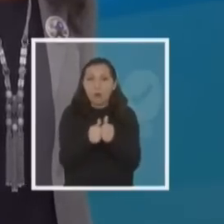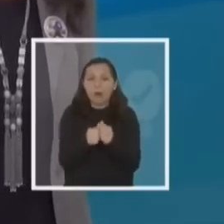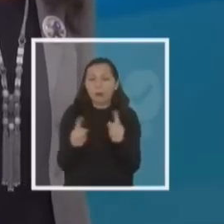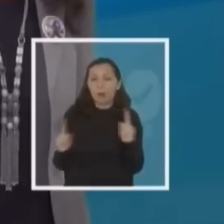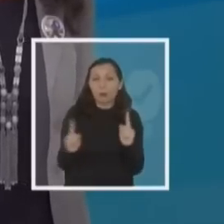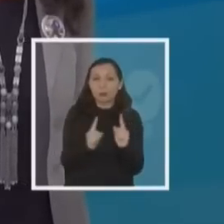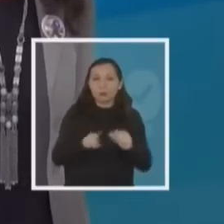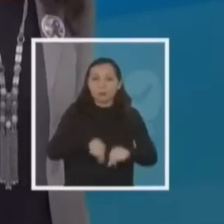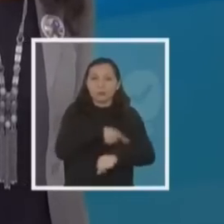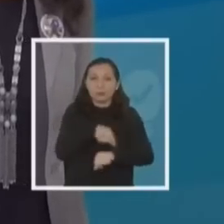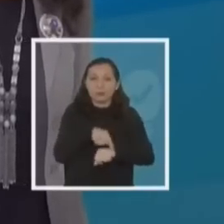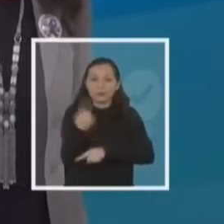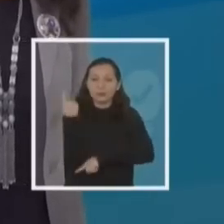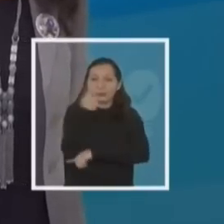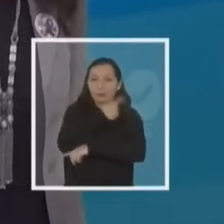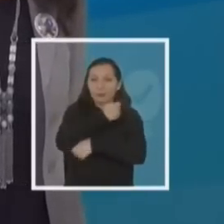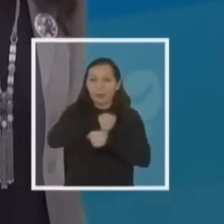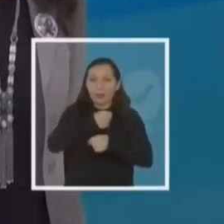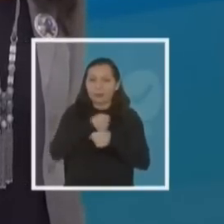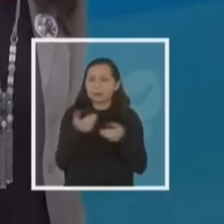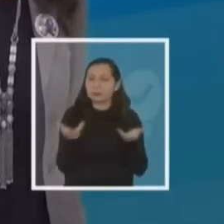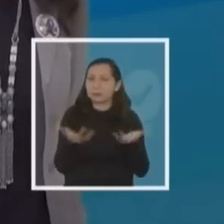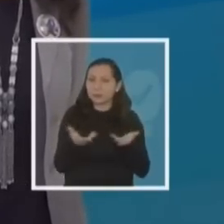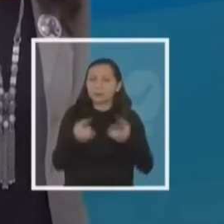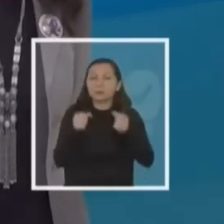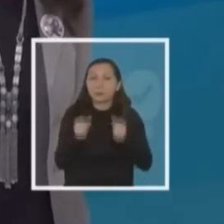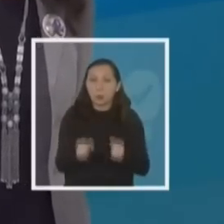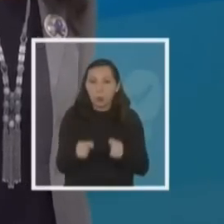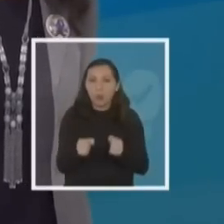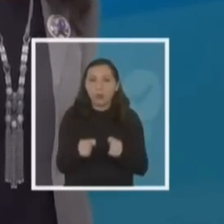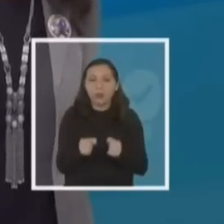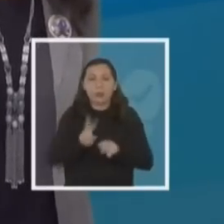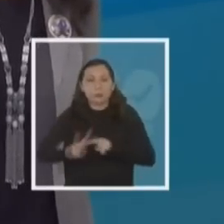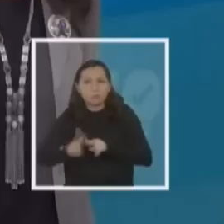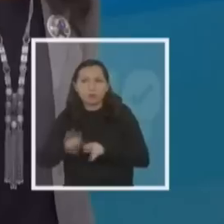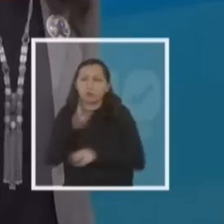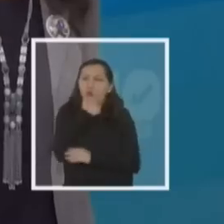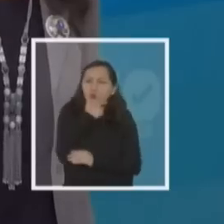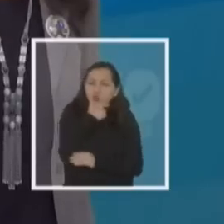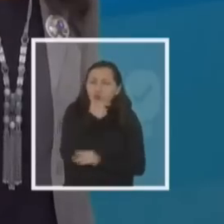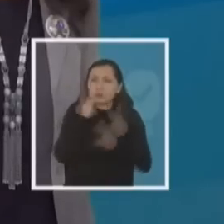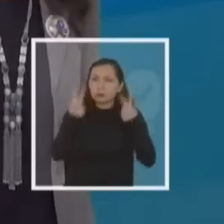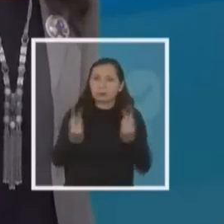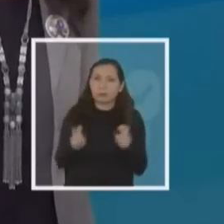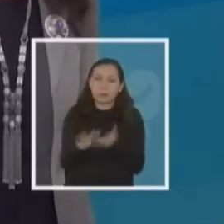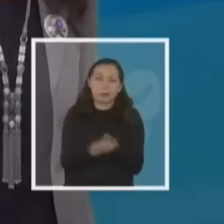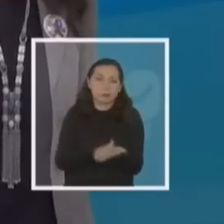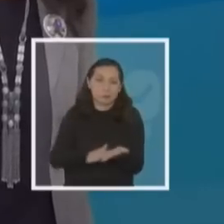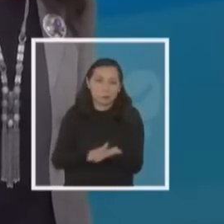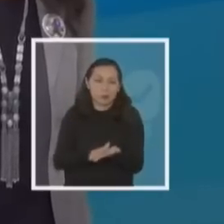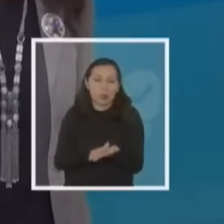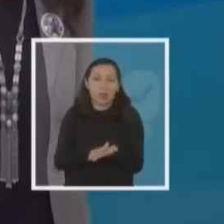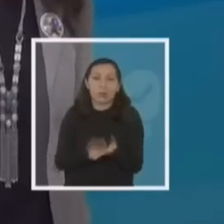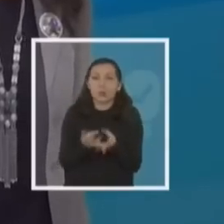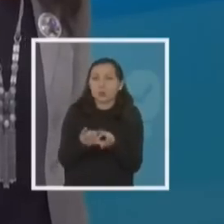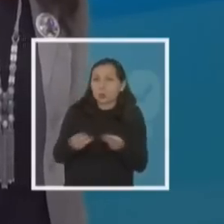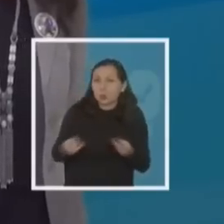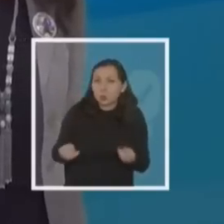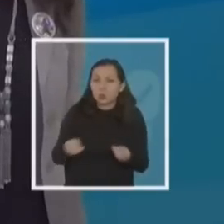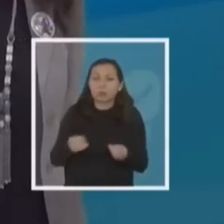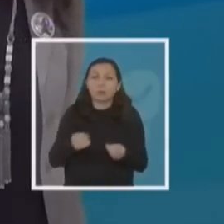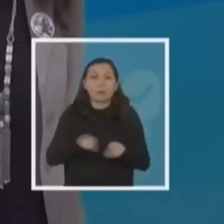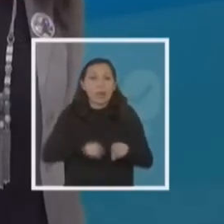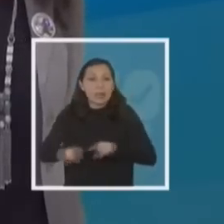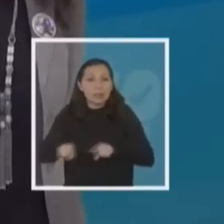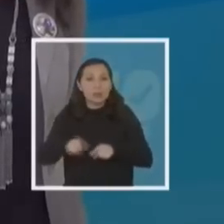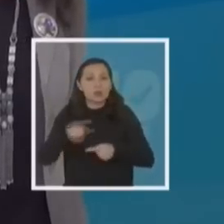laboral. ¿Para qué? Para que precisamente se puedan ir resolviendo temas como, por ejemplo, la gestión de